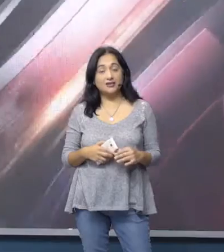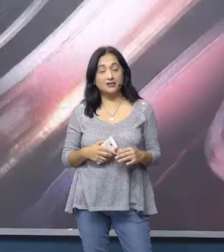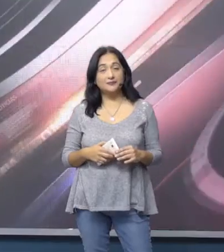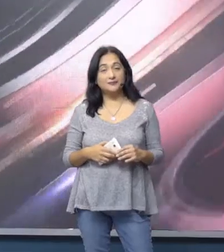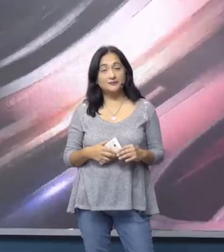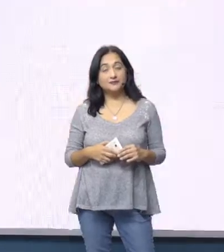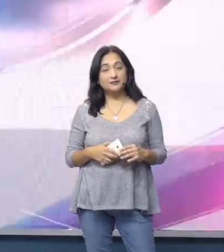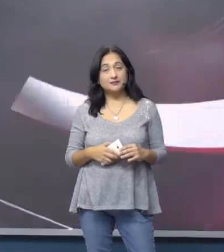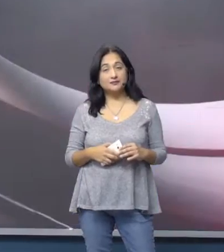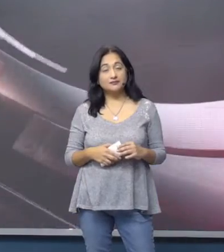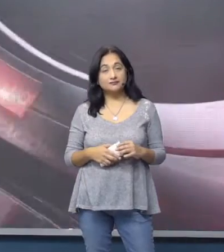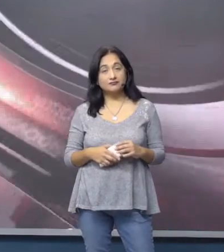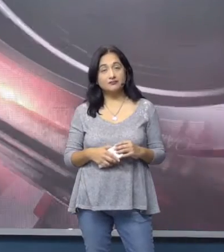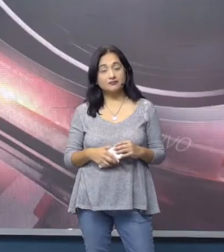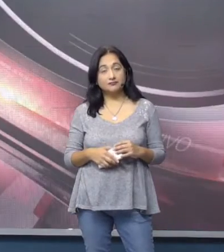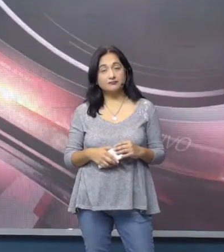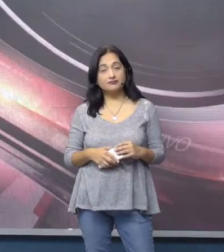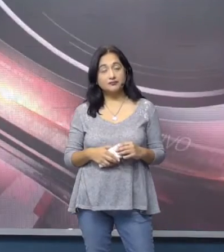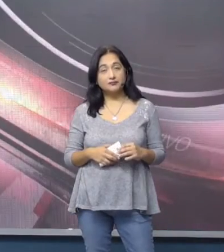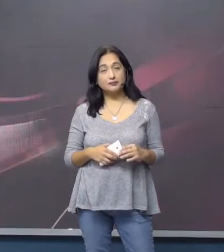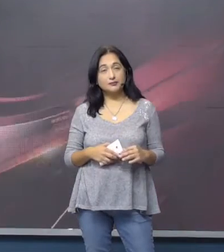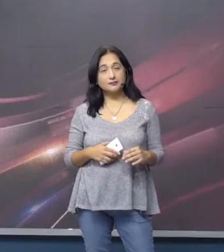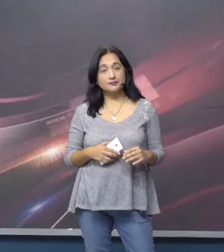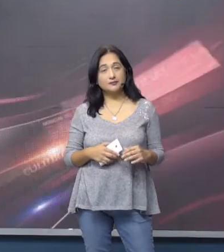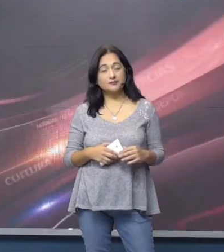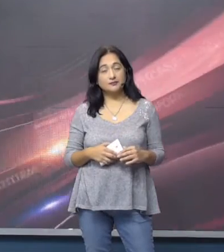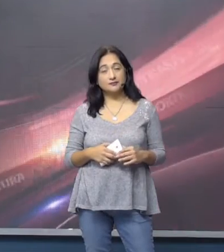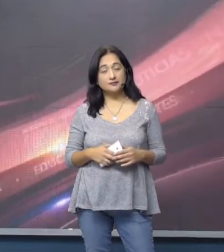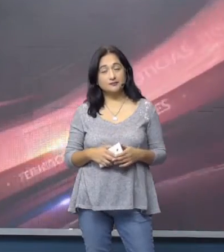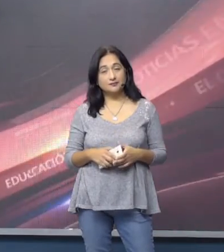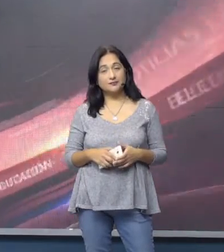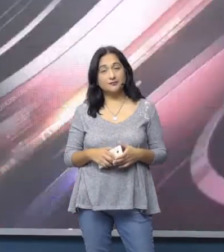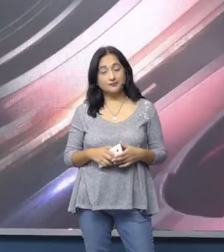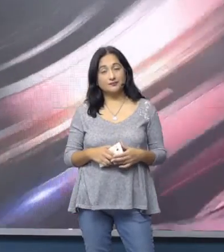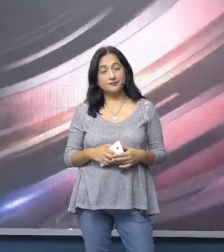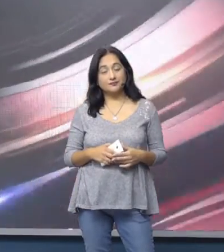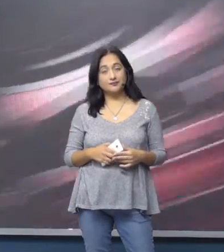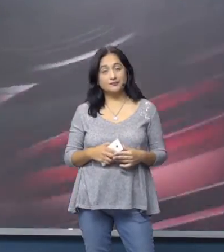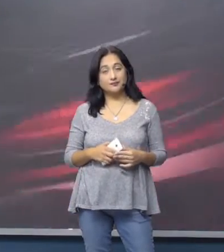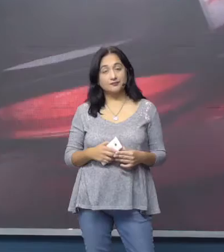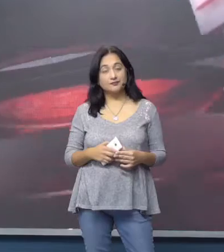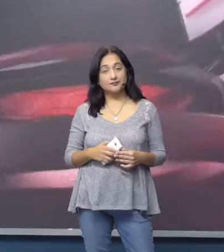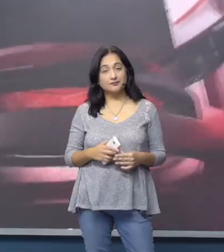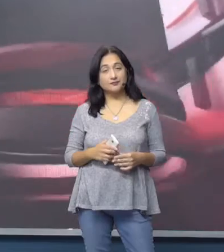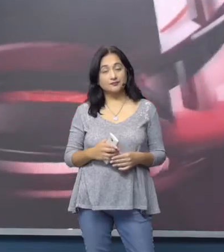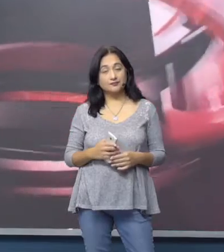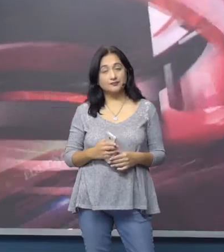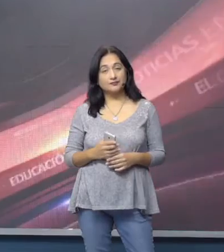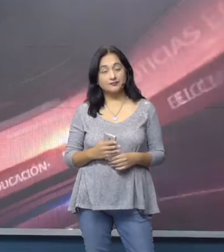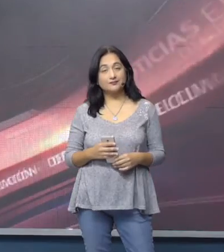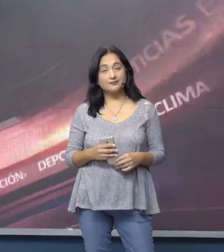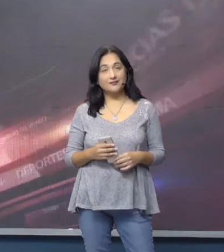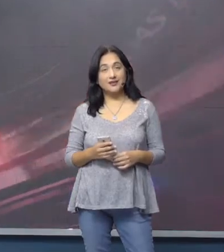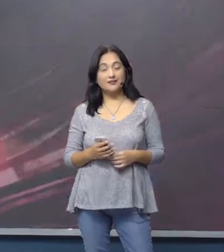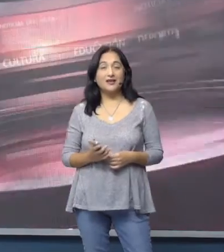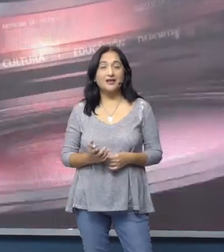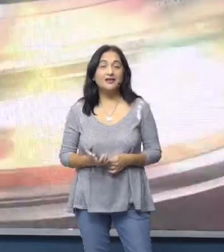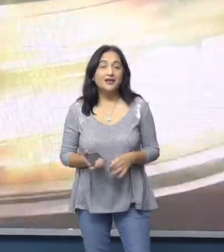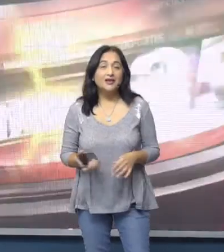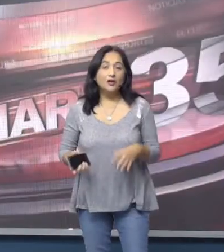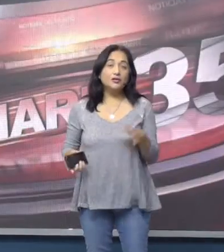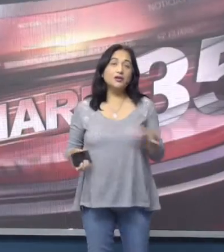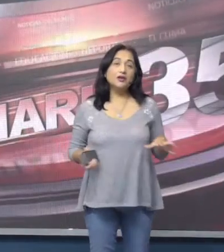el acto. Y sí, hay detalles que ya se van a dar a conocer en los próximos días.